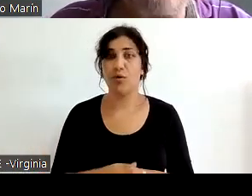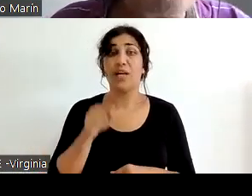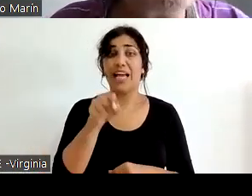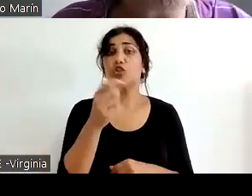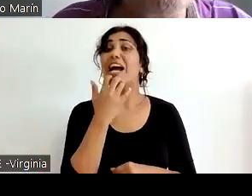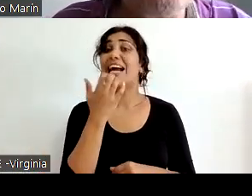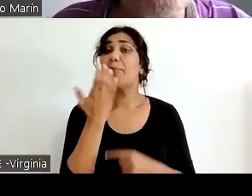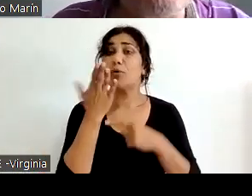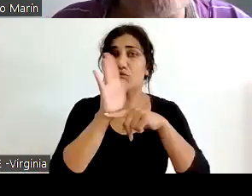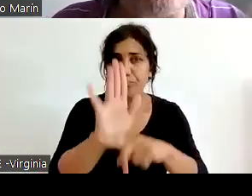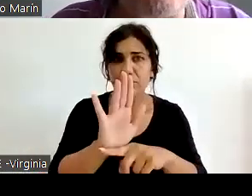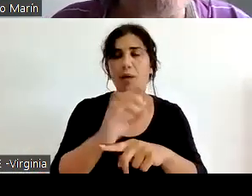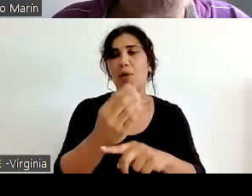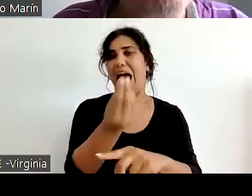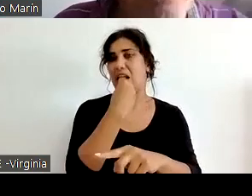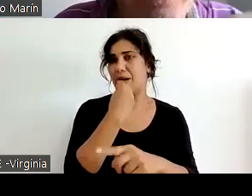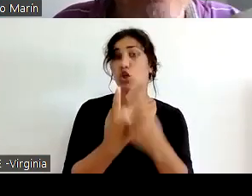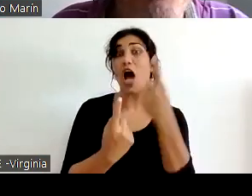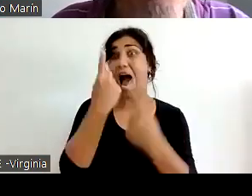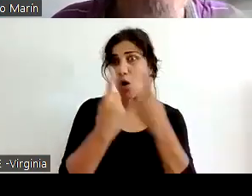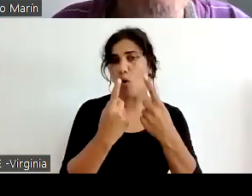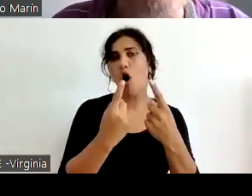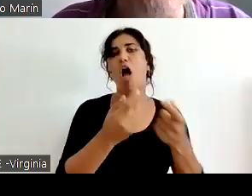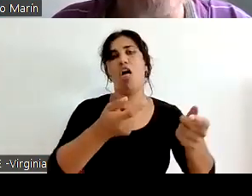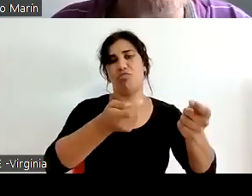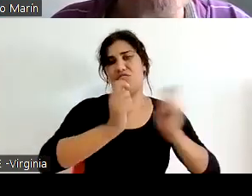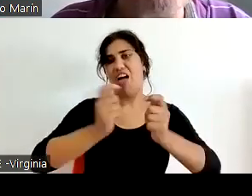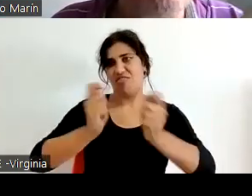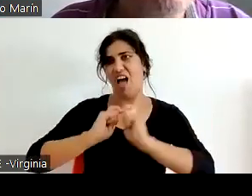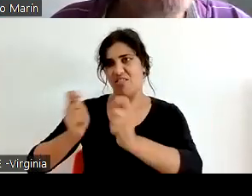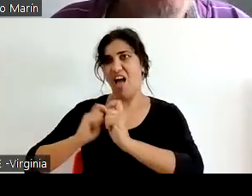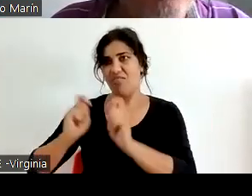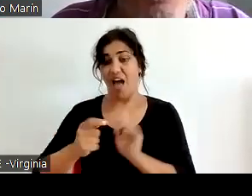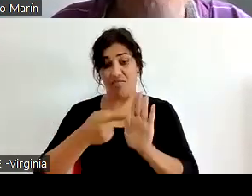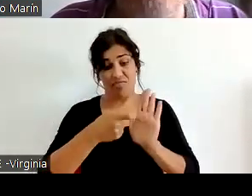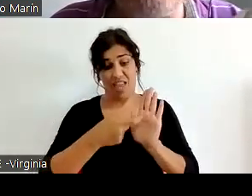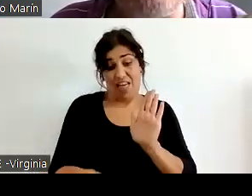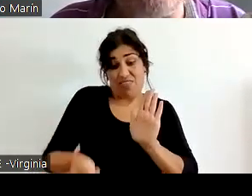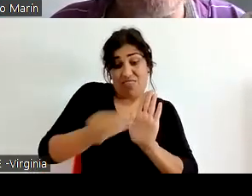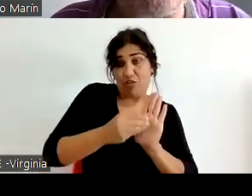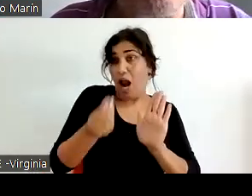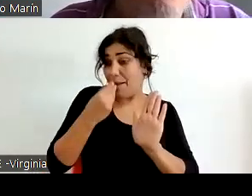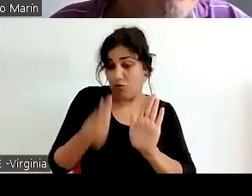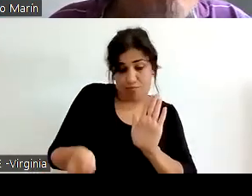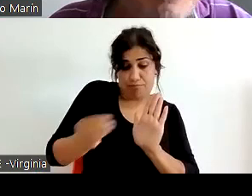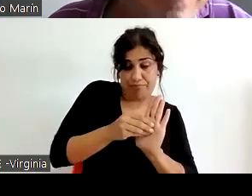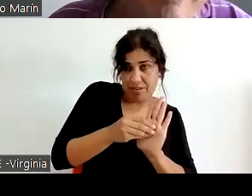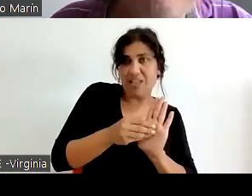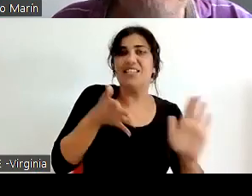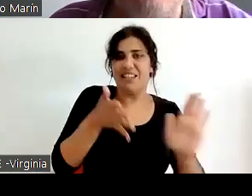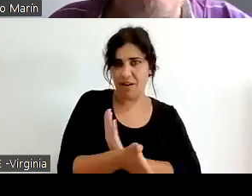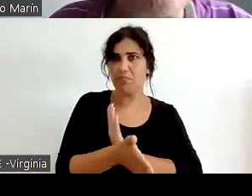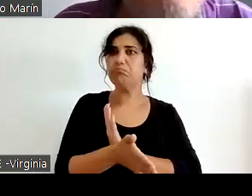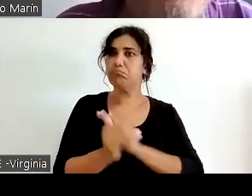de cómo con la alimentación, con determinados alimentos, introduciendo determinados alimentos en la dieta, conseguimos